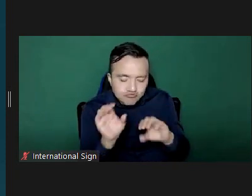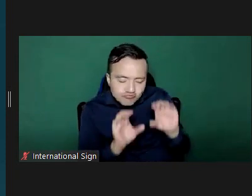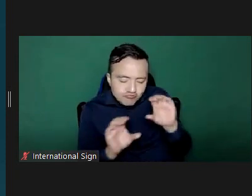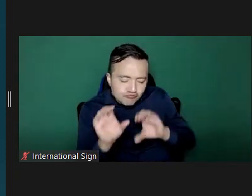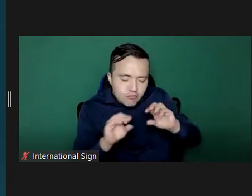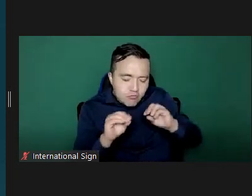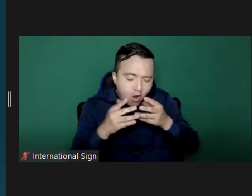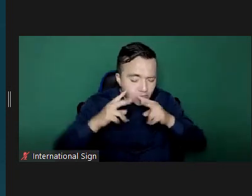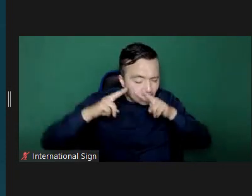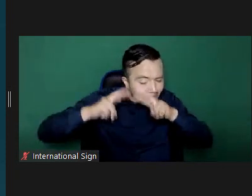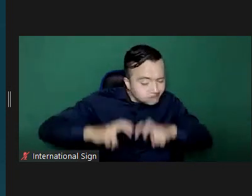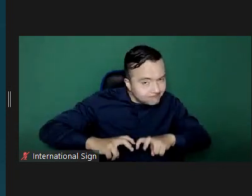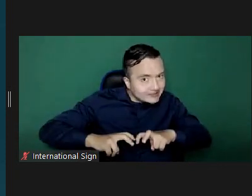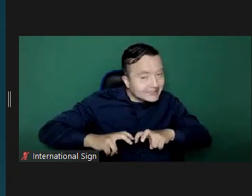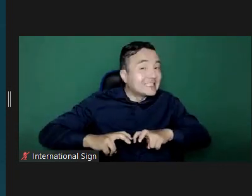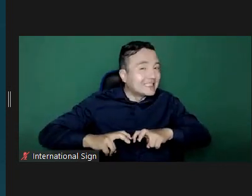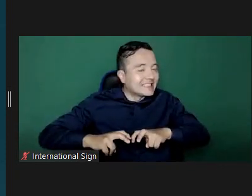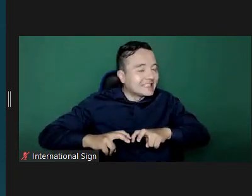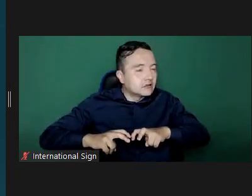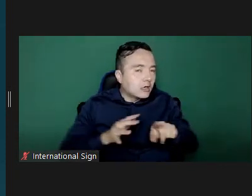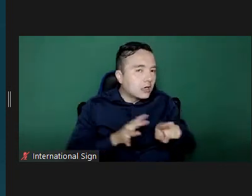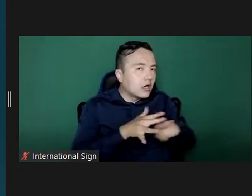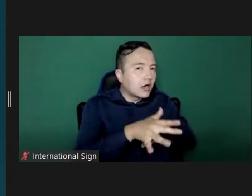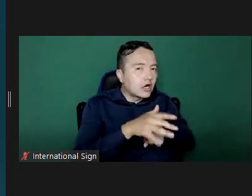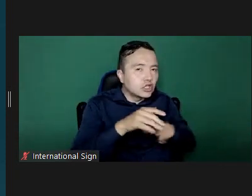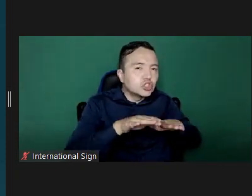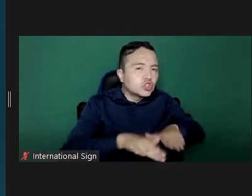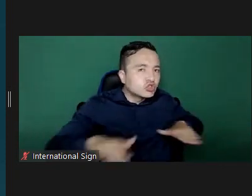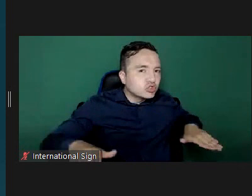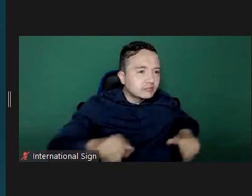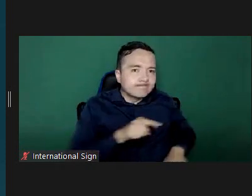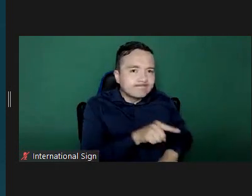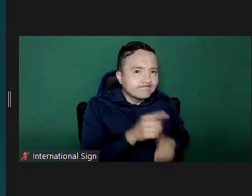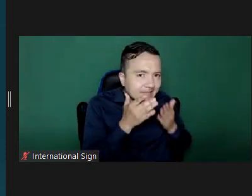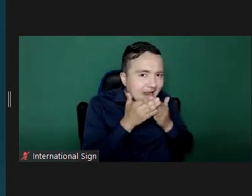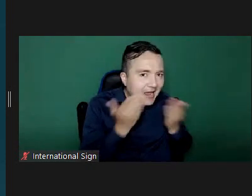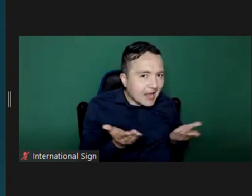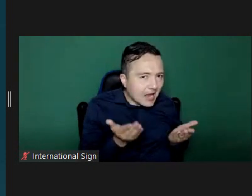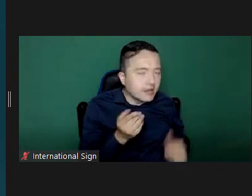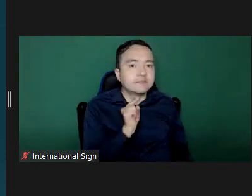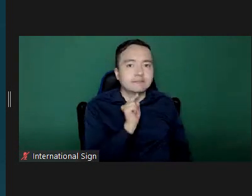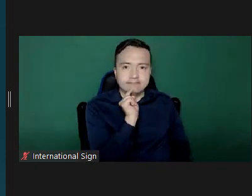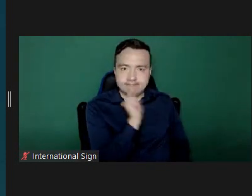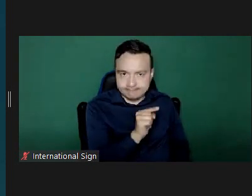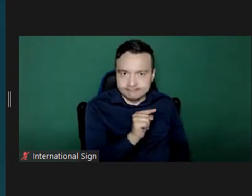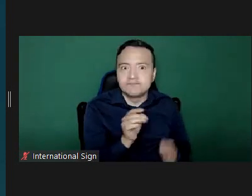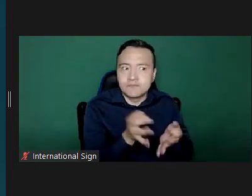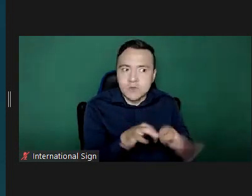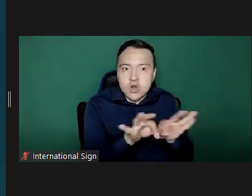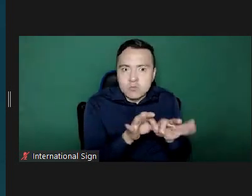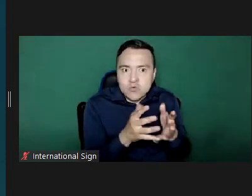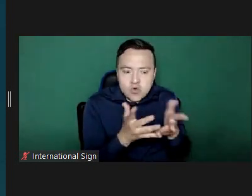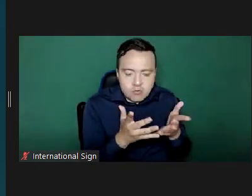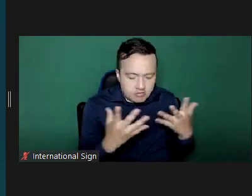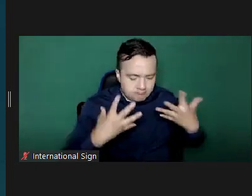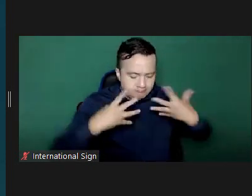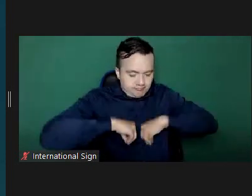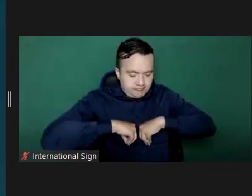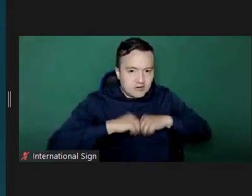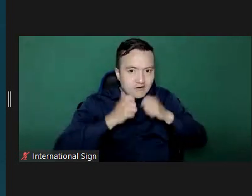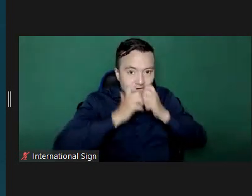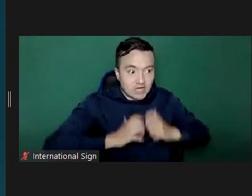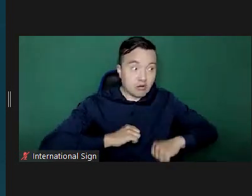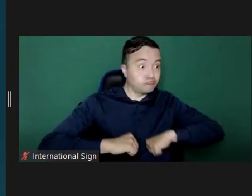bienestar, también un programa de actividad física, cosa que vamos a estar evaluando. También se hace